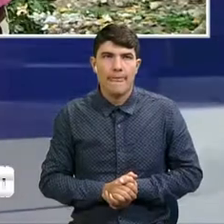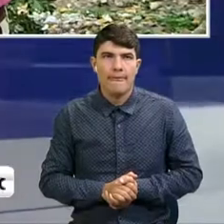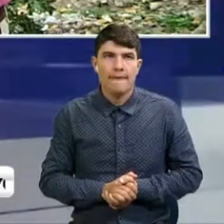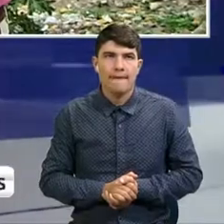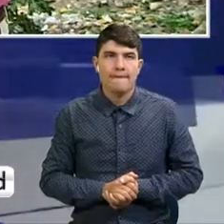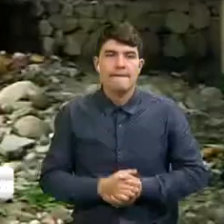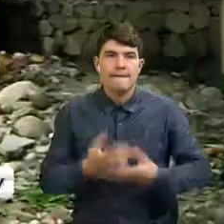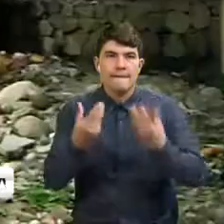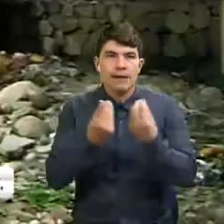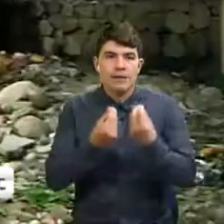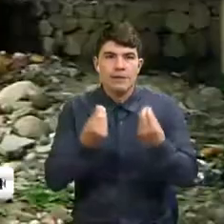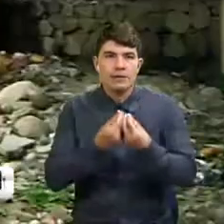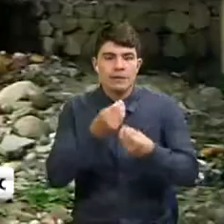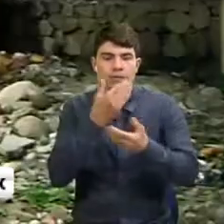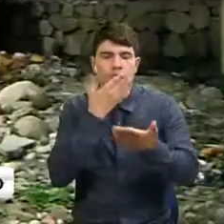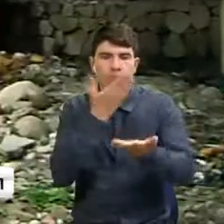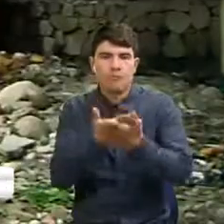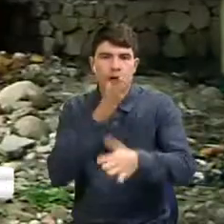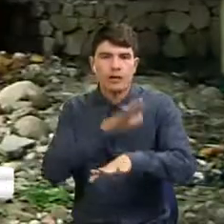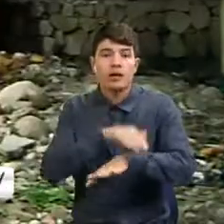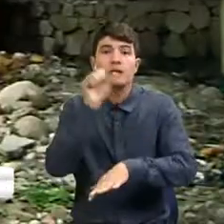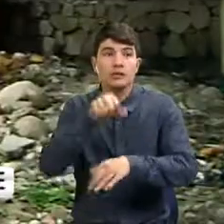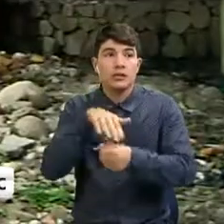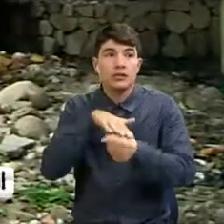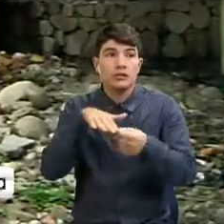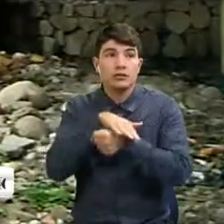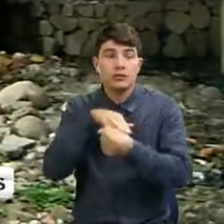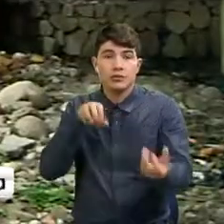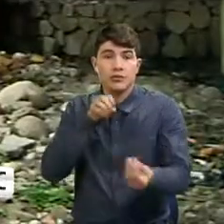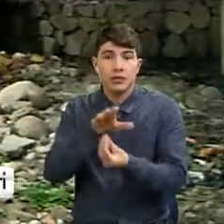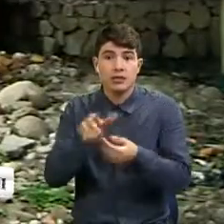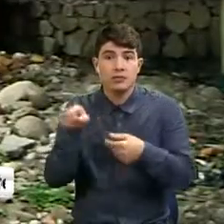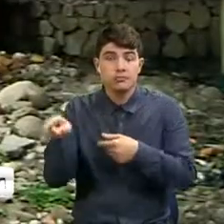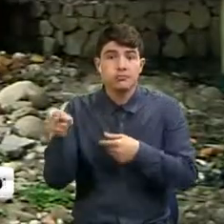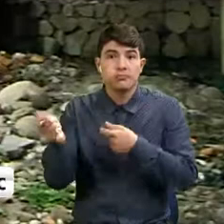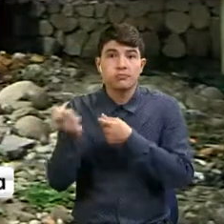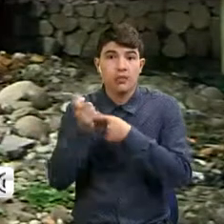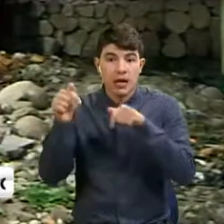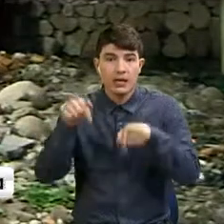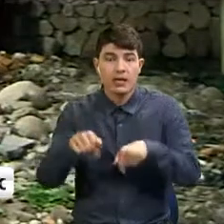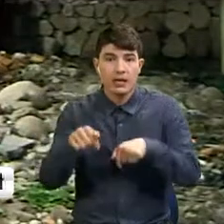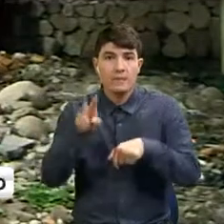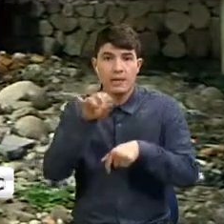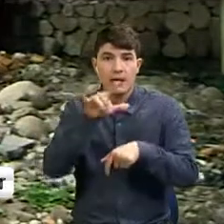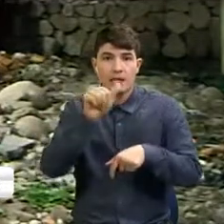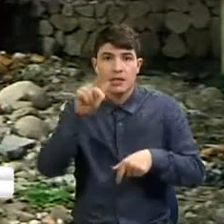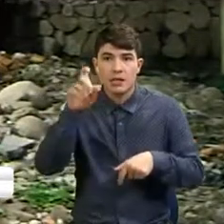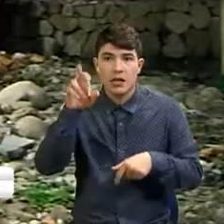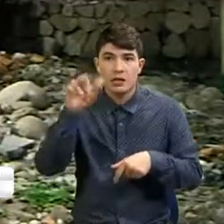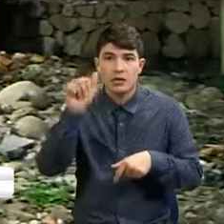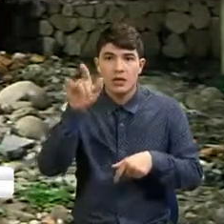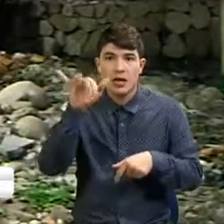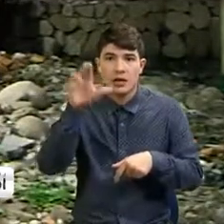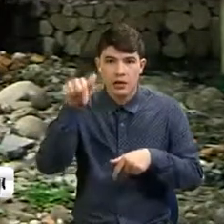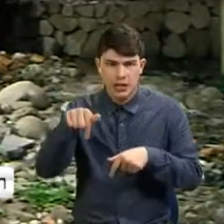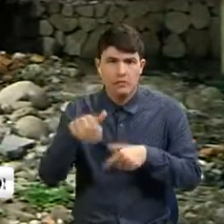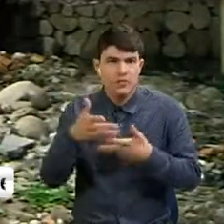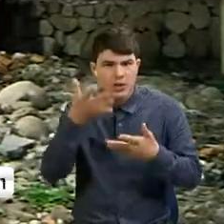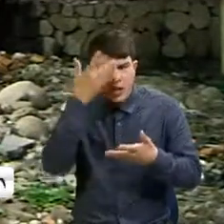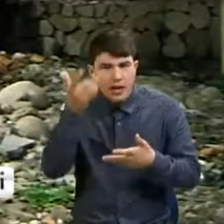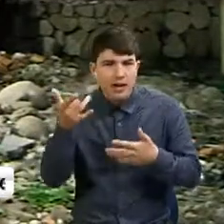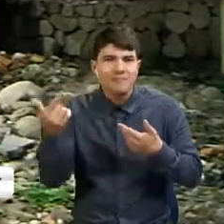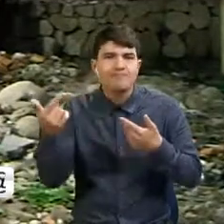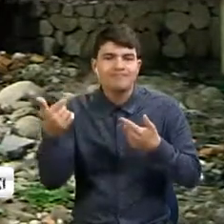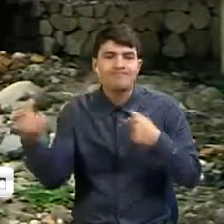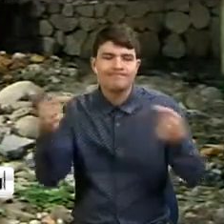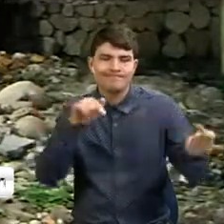compañeros y ni televidente muy buenas tardes pues los hechos violentos que se han presentado en los últimos días aquí entre villa del rosario y san antonio se deben a la disputa